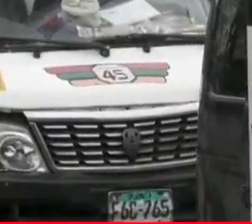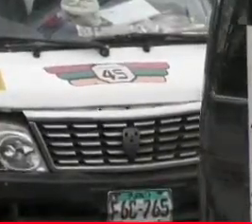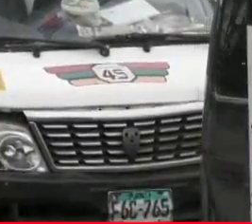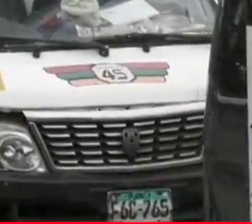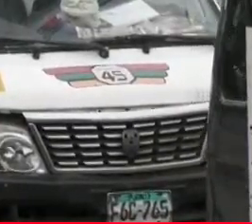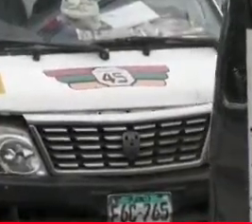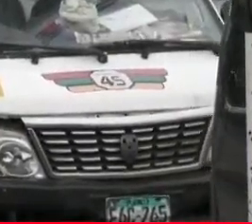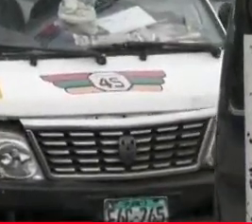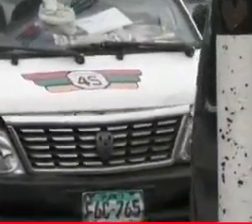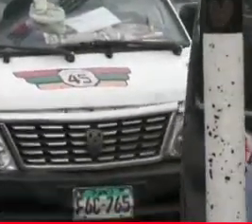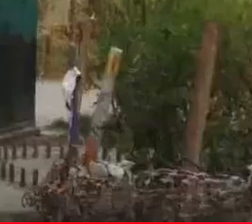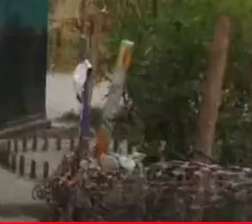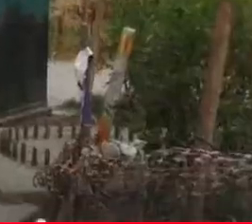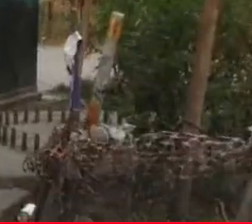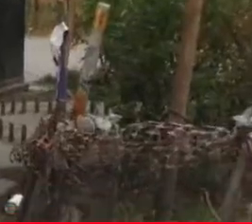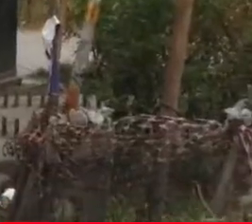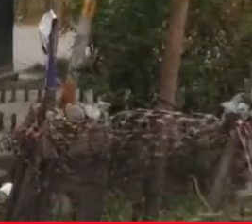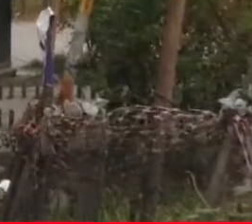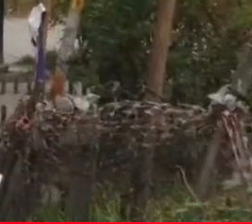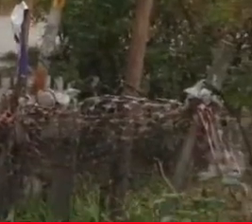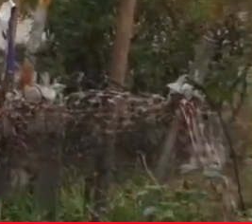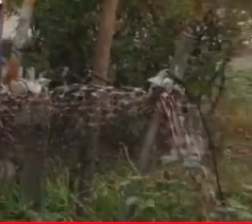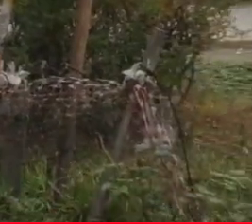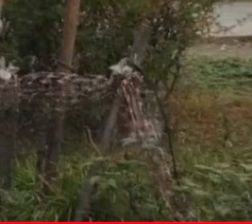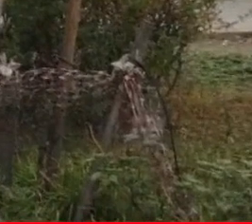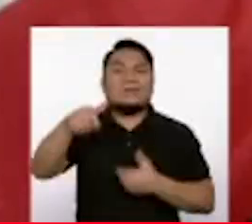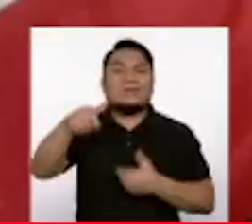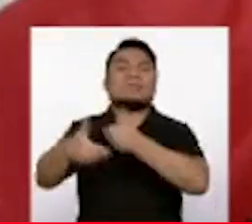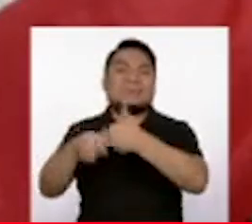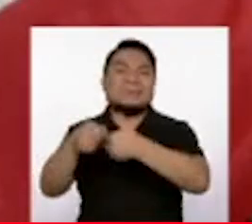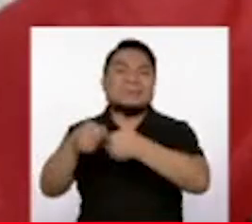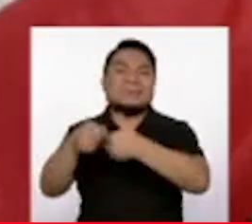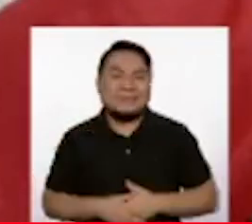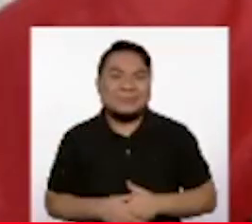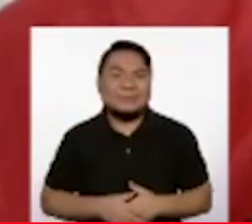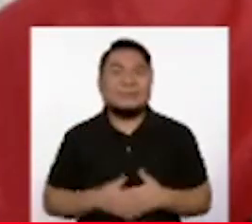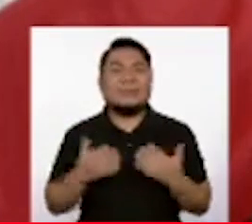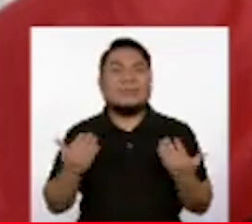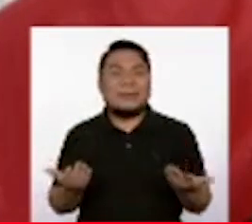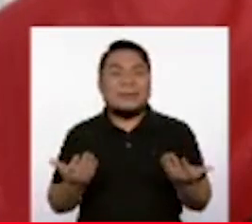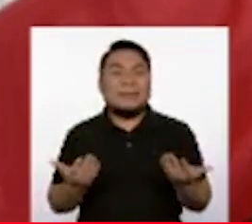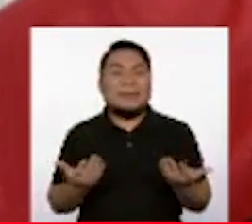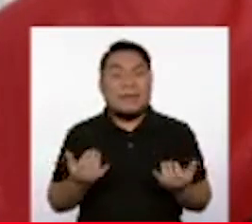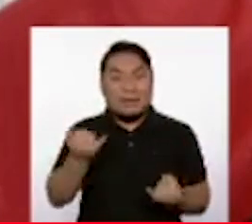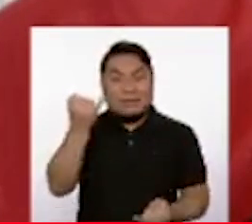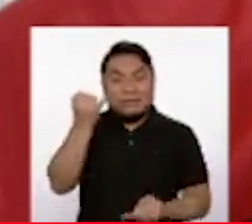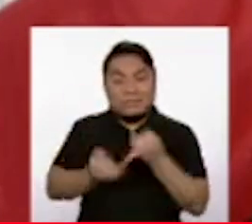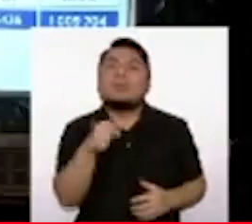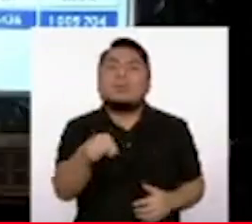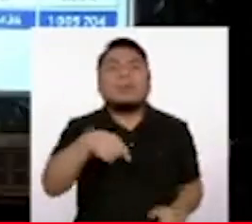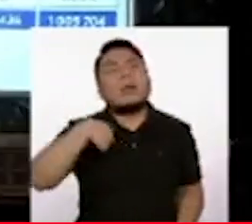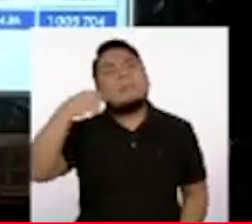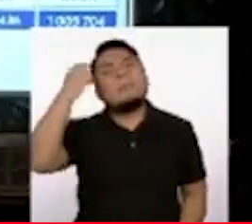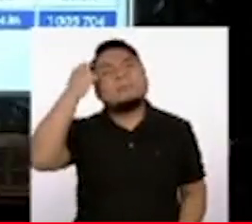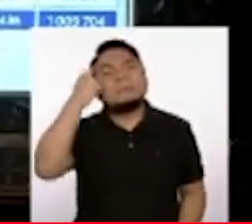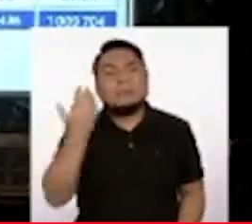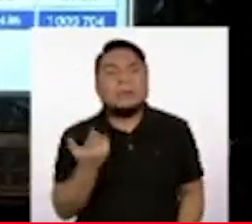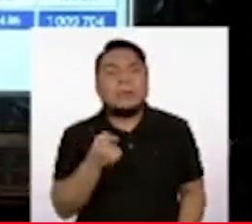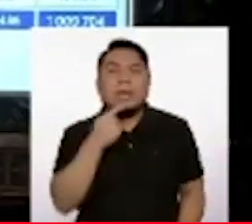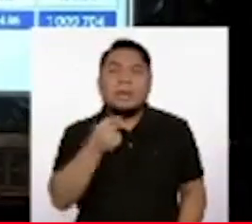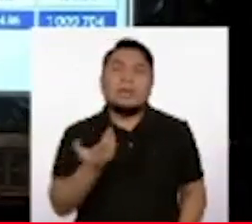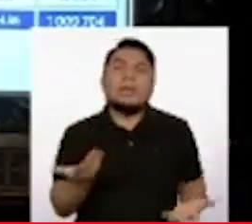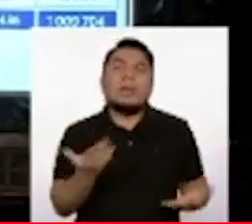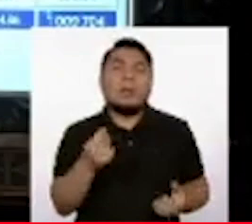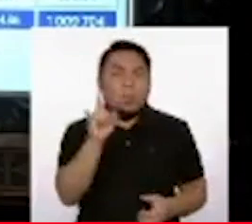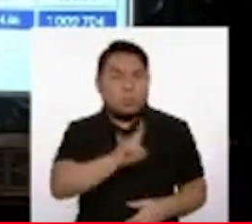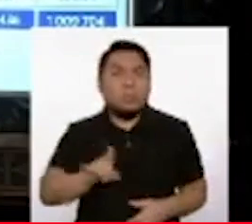En el día 92 del estado de emergencia por el COVID-19, el presidente Martín Vizcarra anunció que el gobierno aplicará un nuevo programa